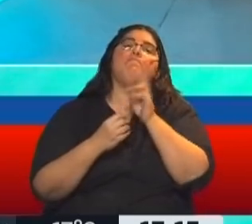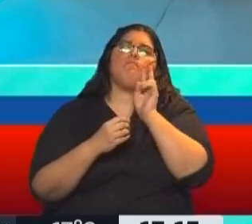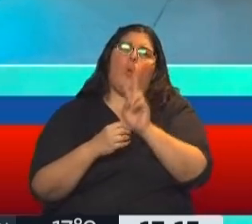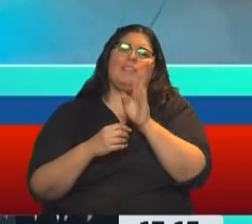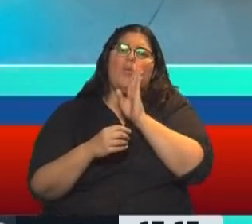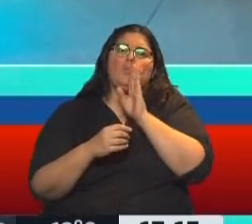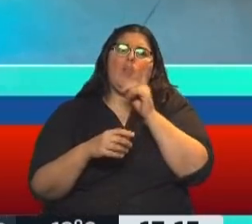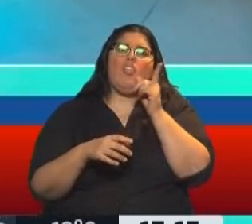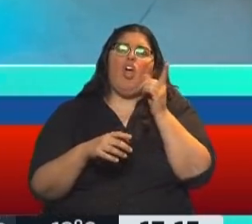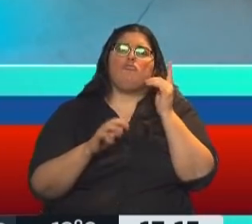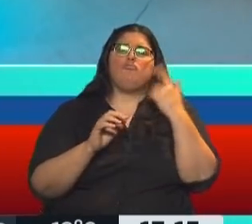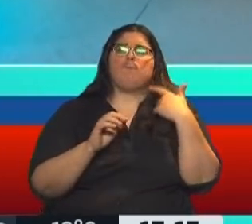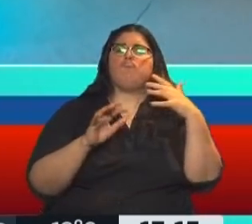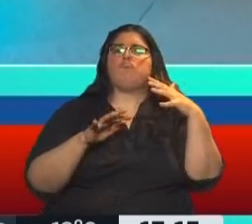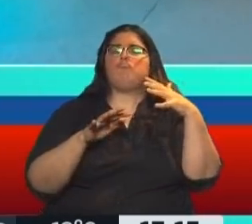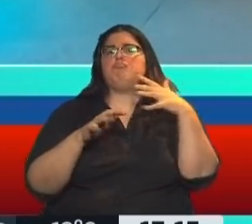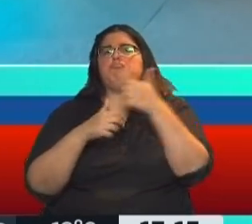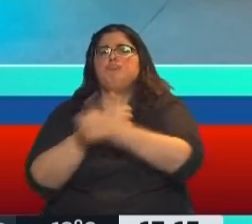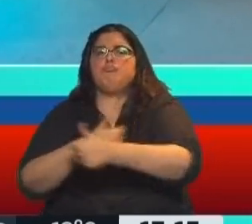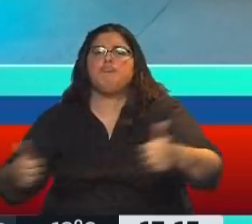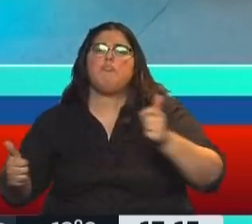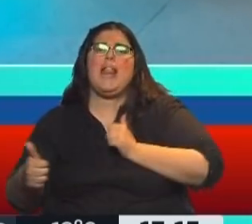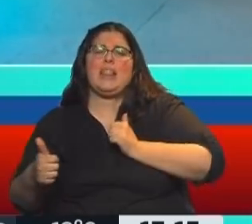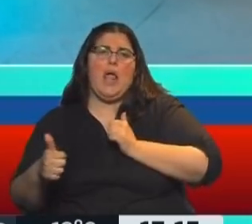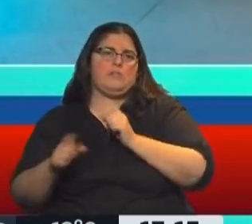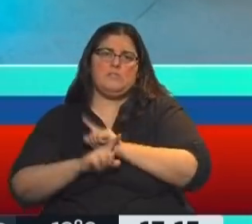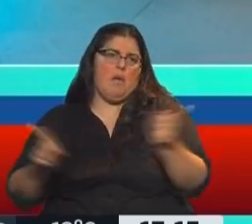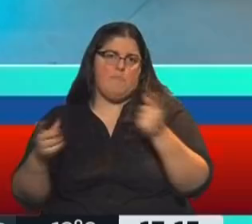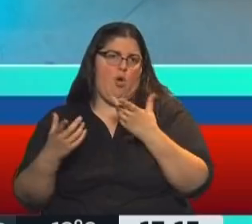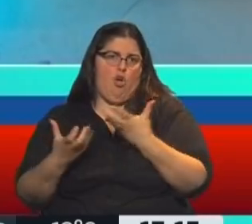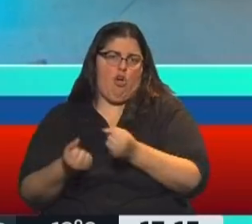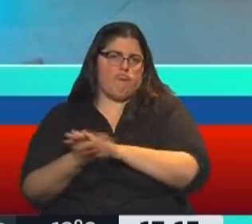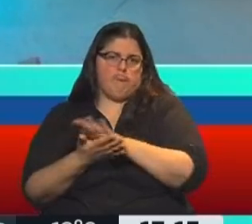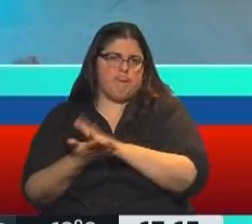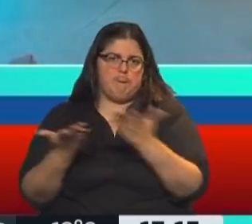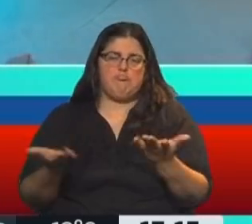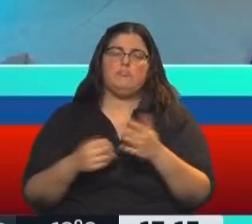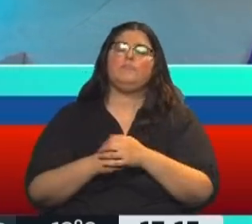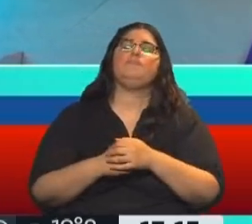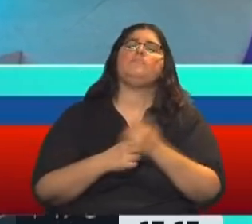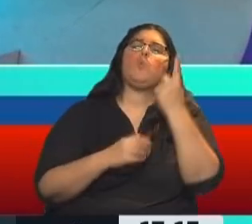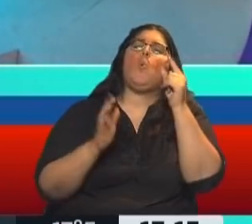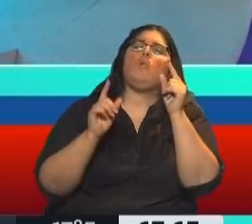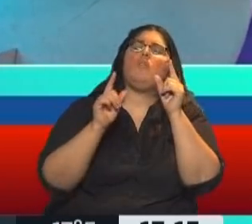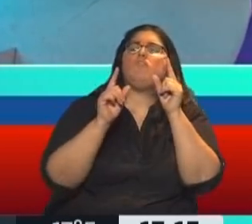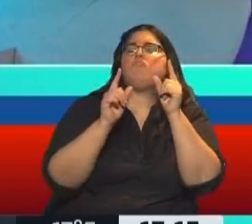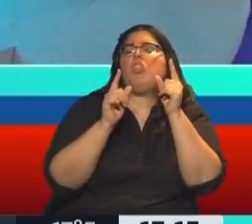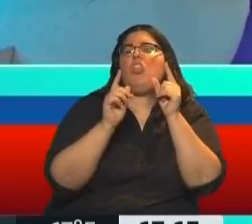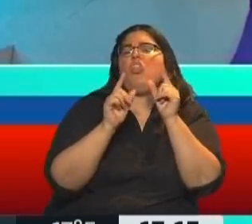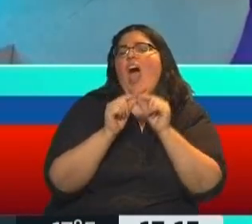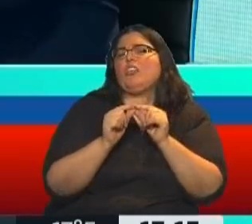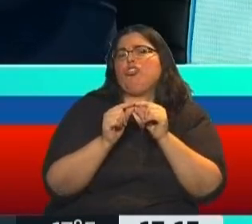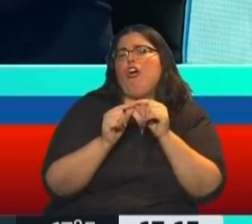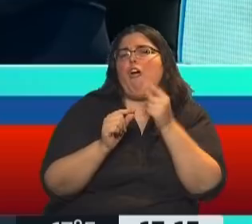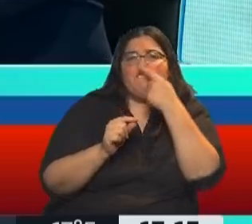tampoco fue efectiva y lo estamos viendo con los efectos del día de hoy. Un dato interesante que me lo quería compartir, que leía estos días de